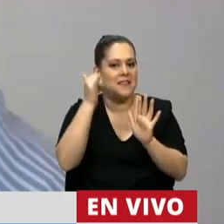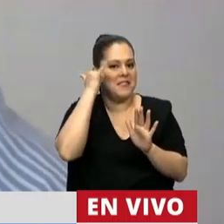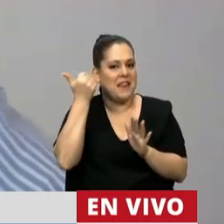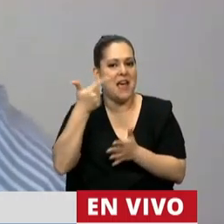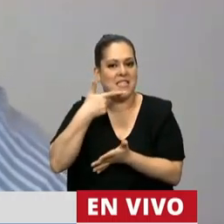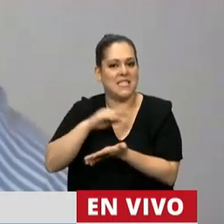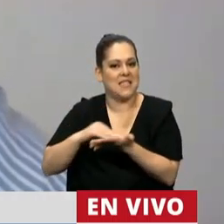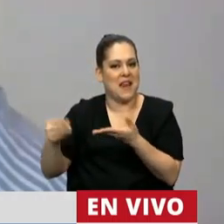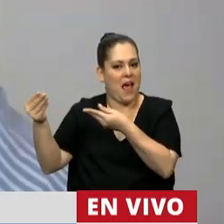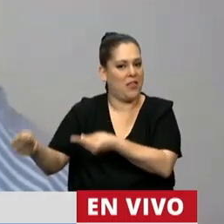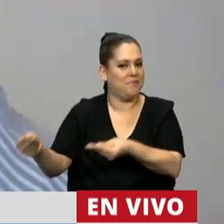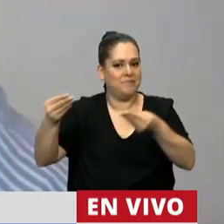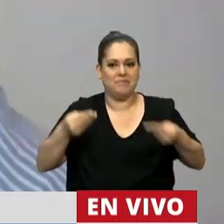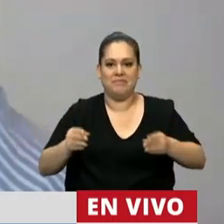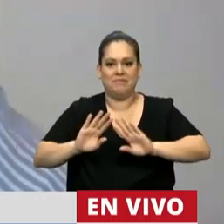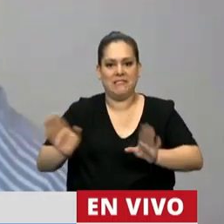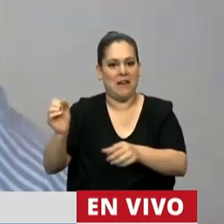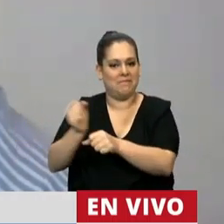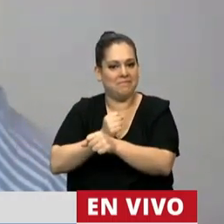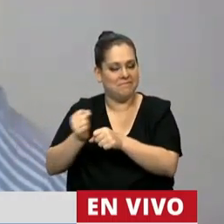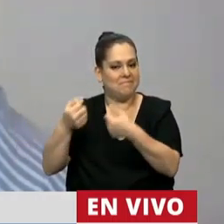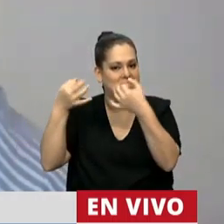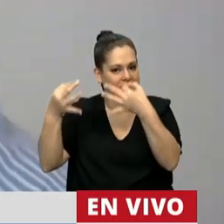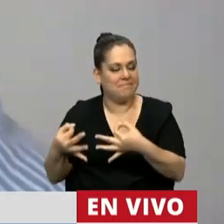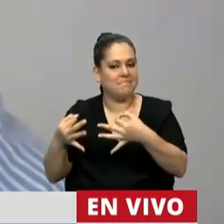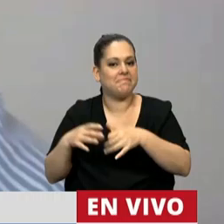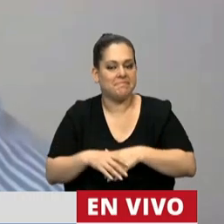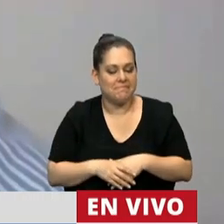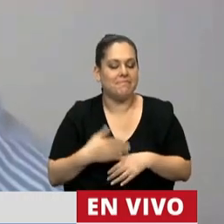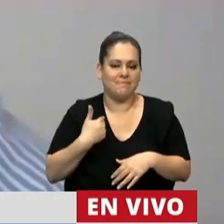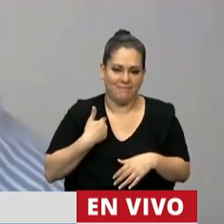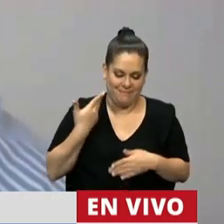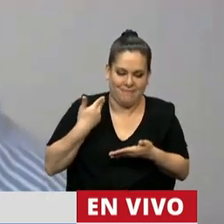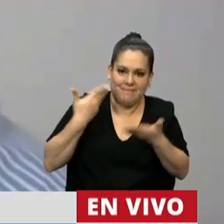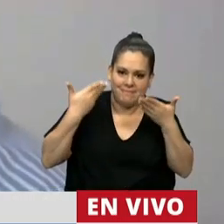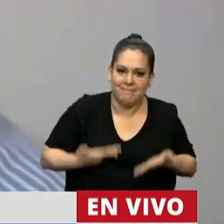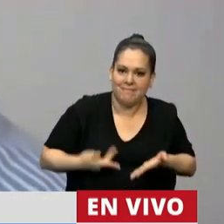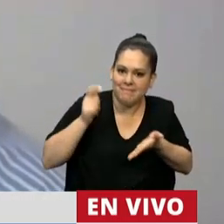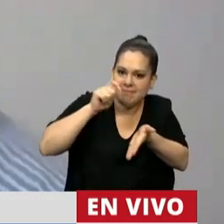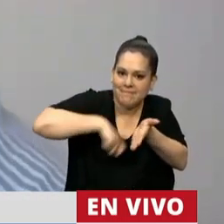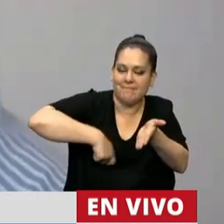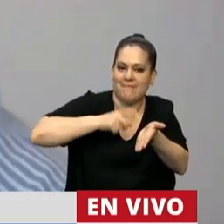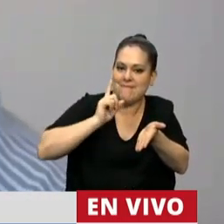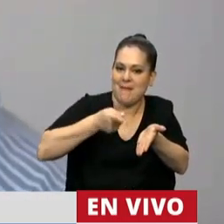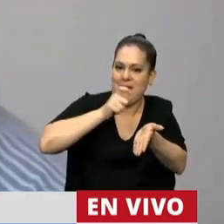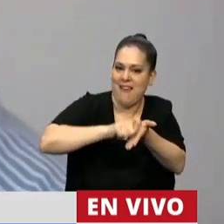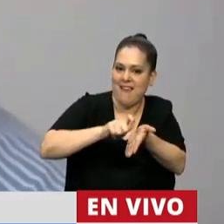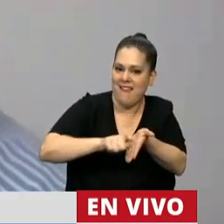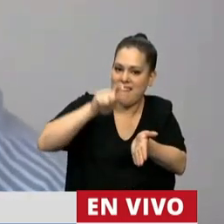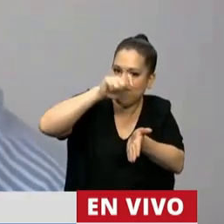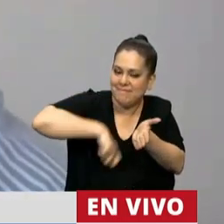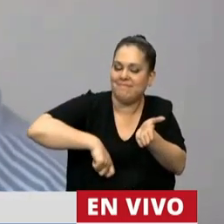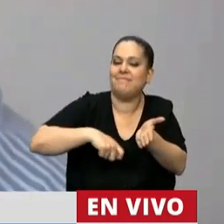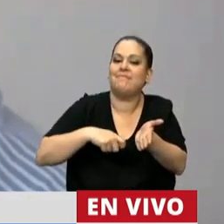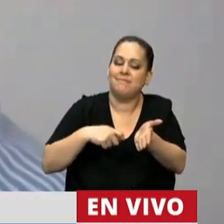Nación. Por el otro lado, bueno, como uno de los autores de esta iniciativa, también que